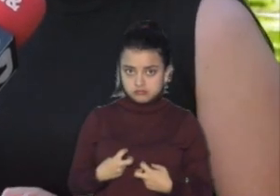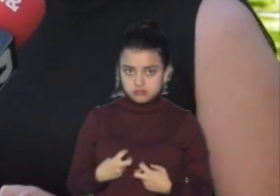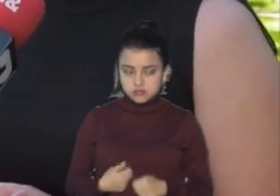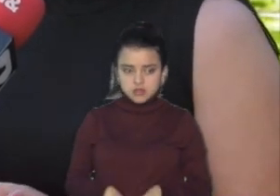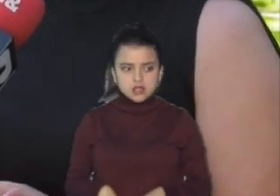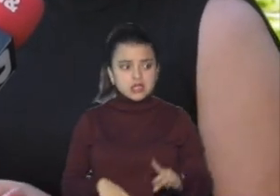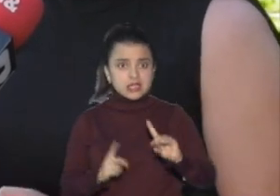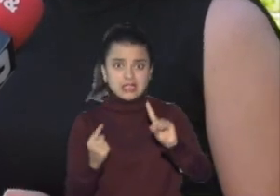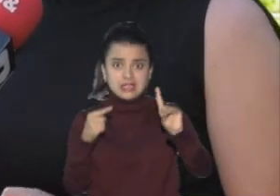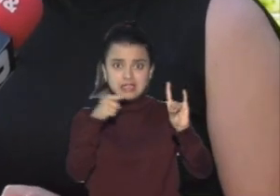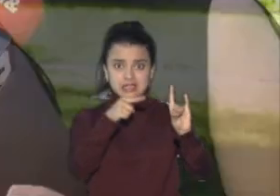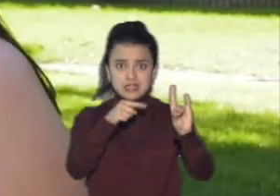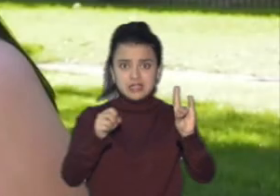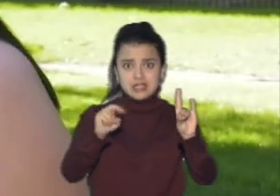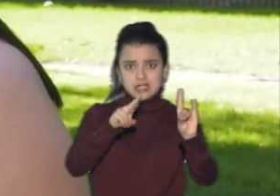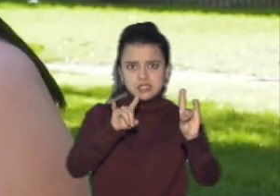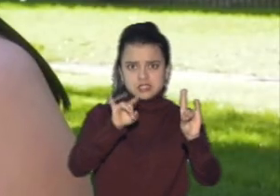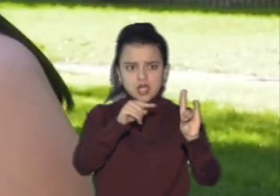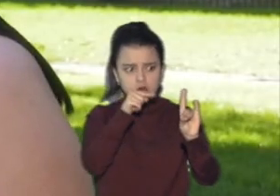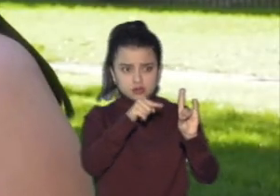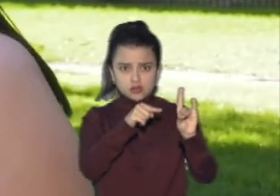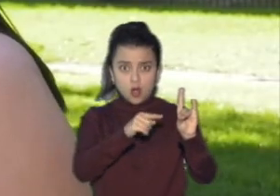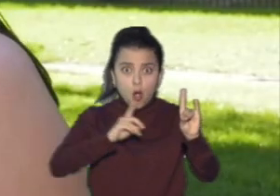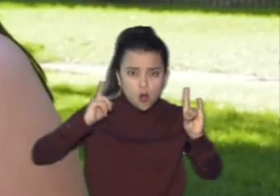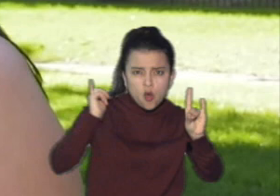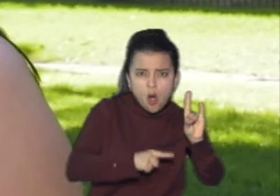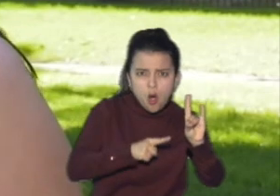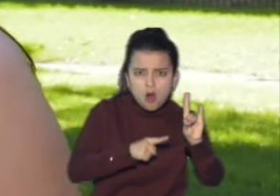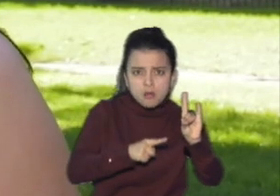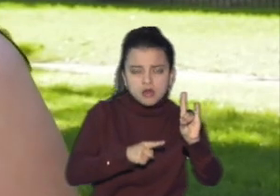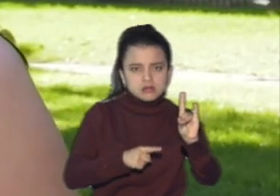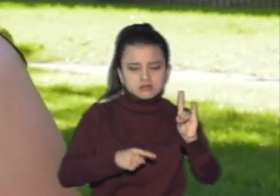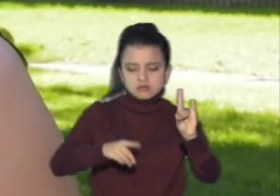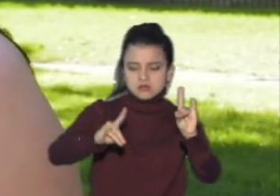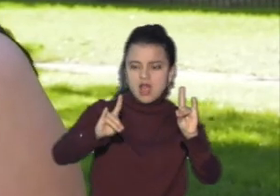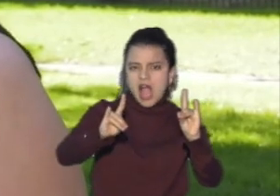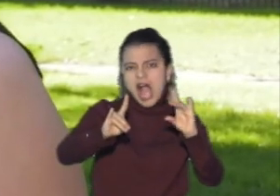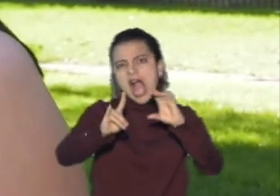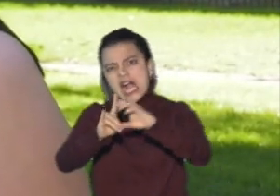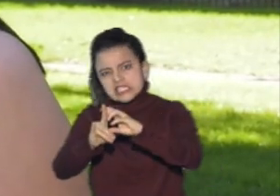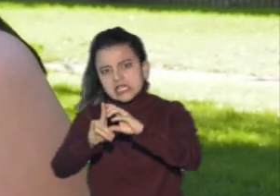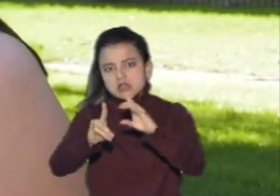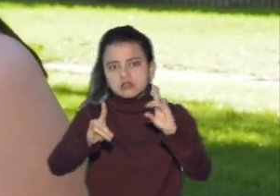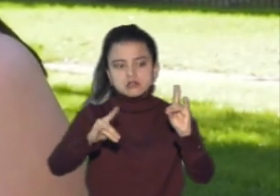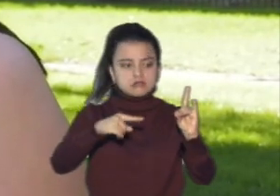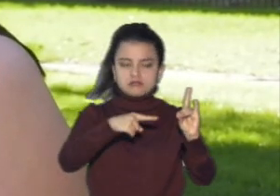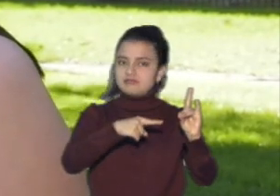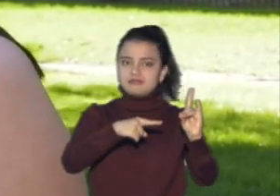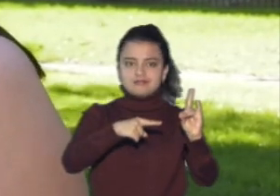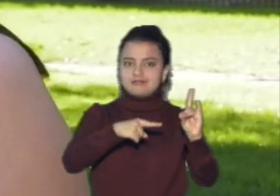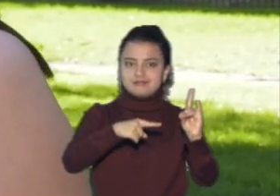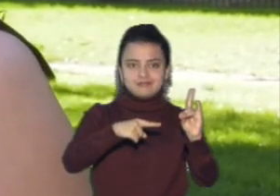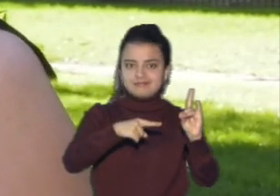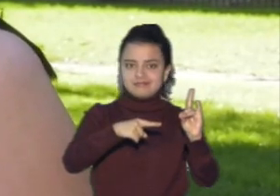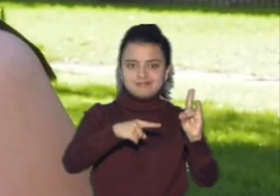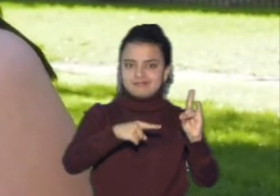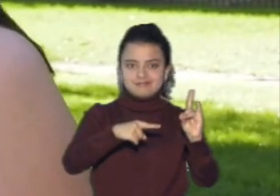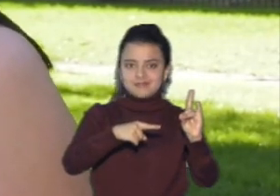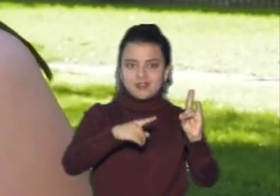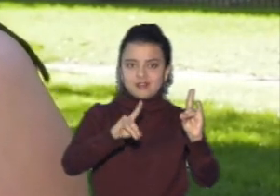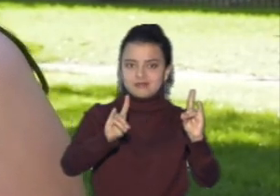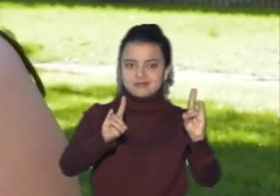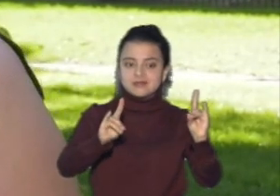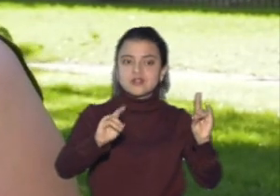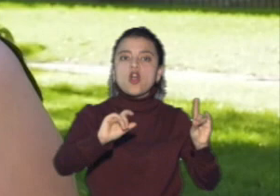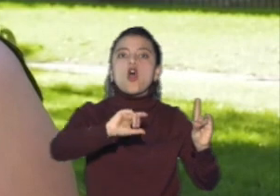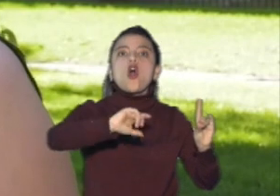no tenía nada que ver, no tenía ningún rastro de sangre, y que las mordidas que tenía mi perro schnauzer llamado Tato